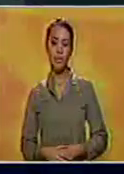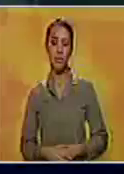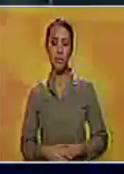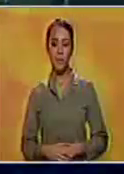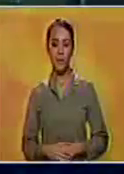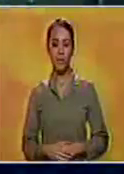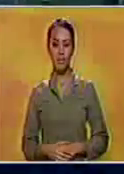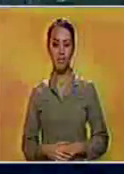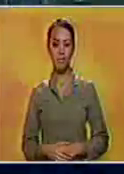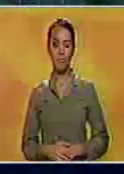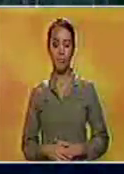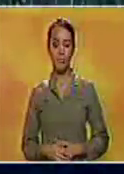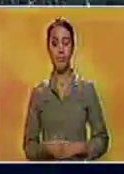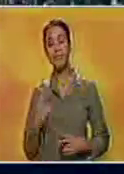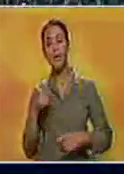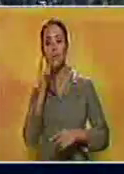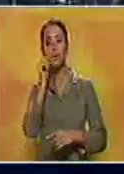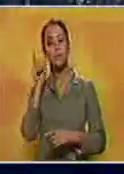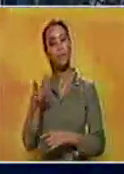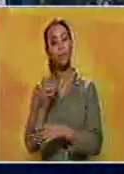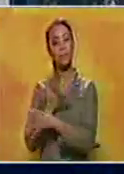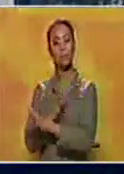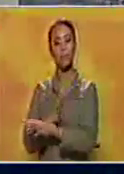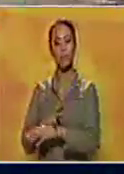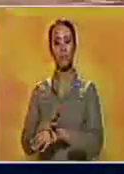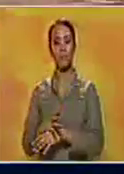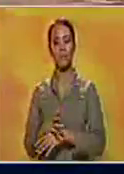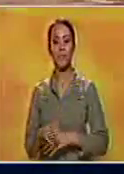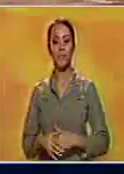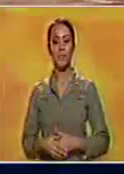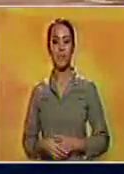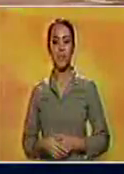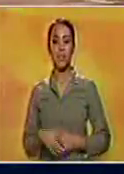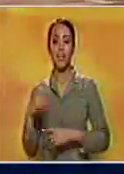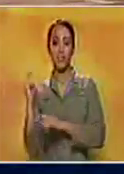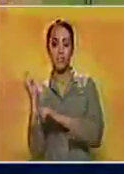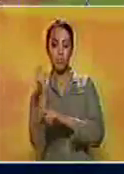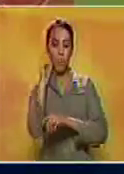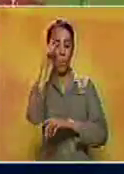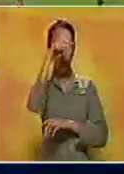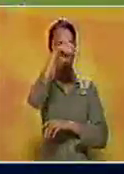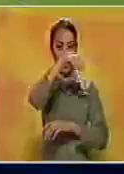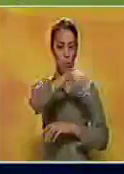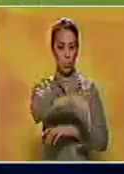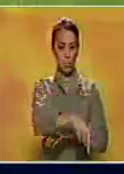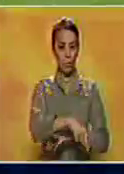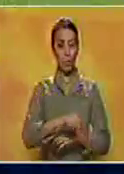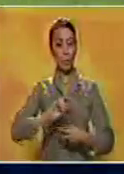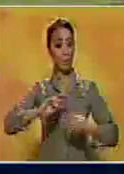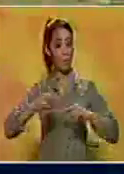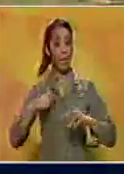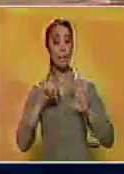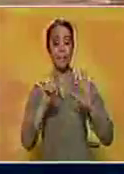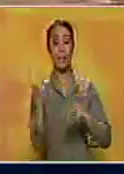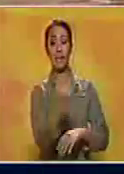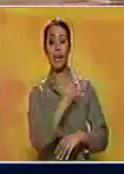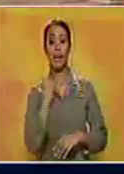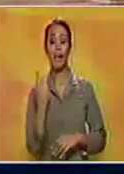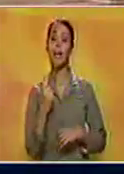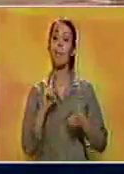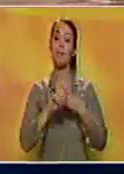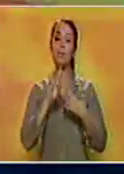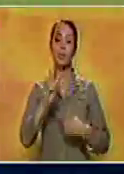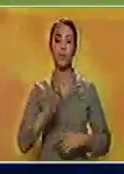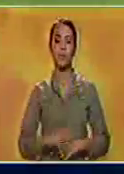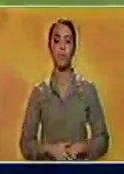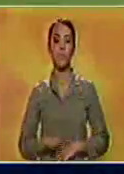delantera, Jonathan Morales conectó batazo de 4 esquinas para voltear el marcador 6-4. Más